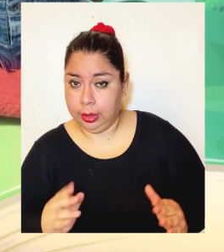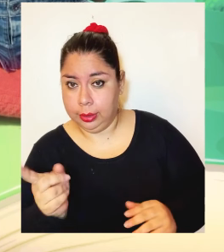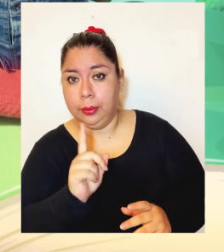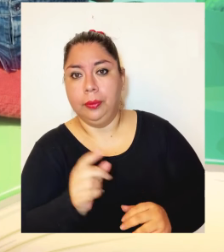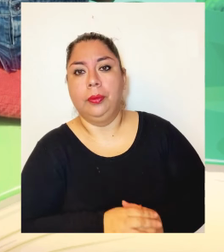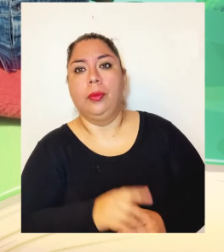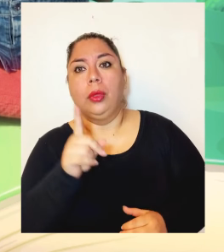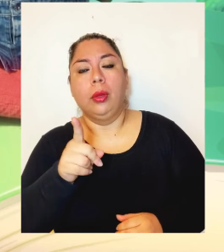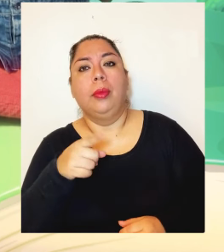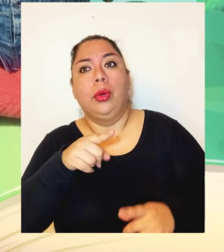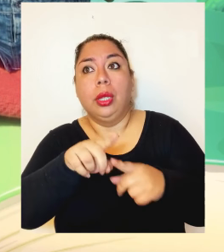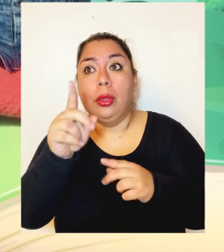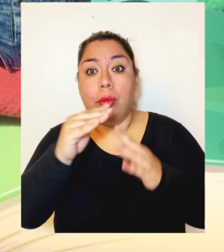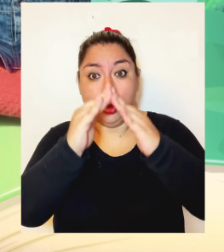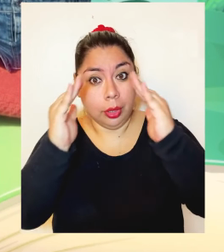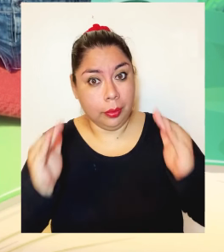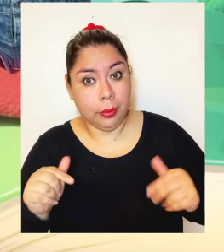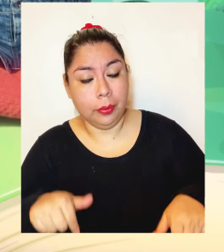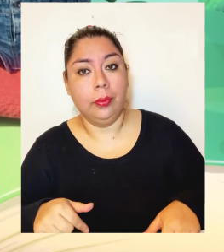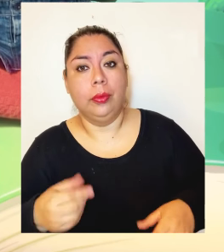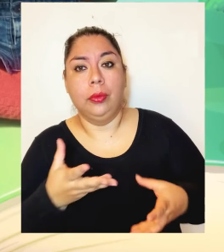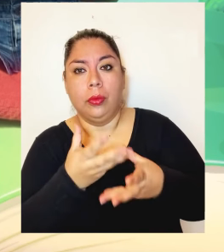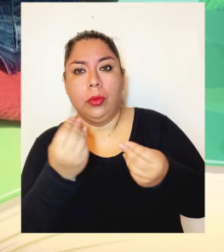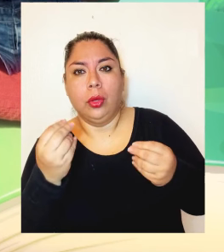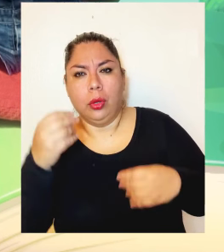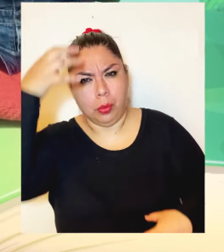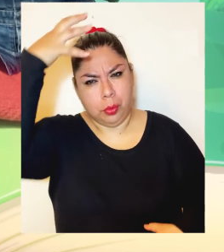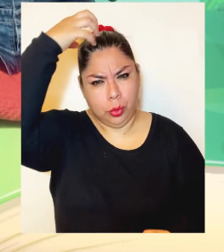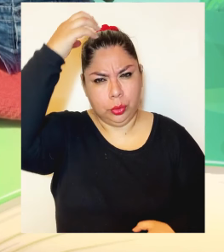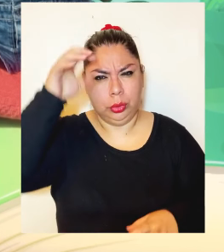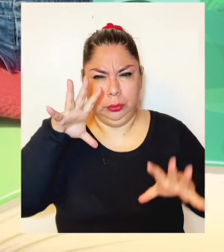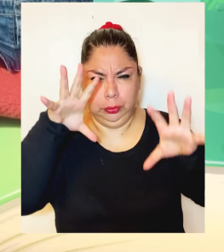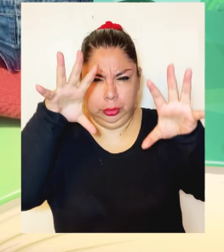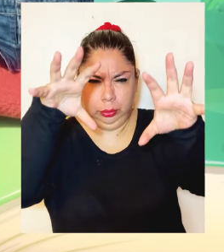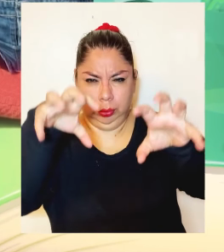donde vivían había otorongos feroces.